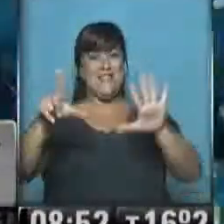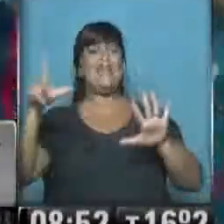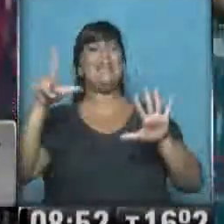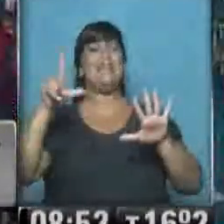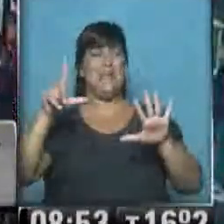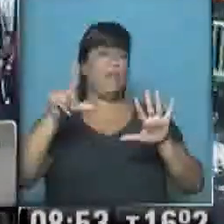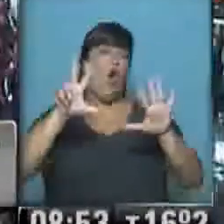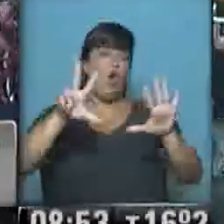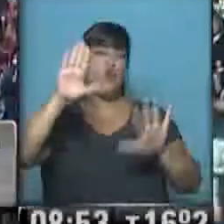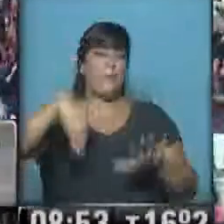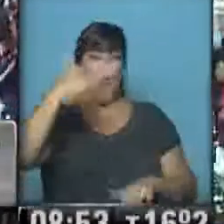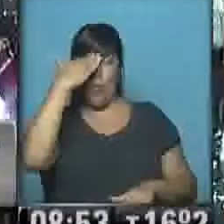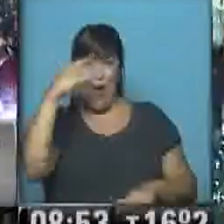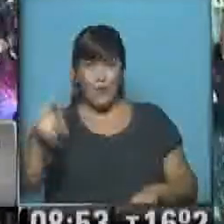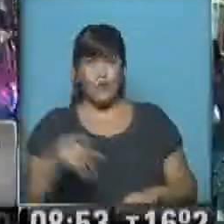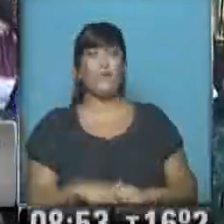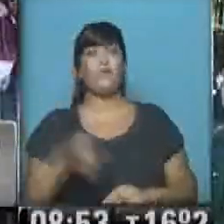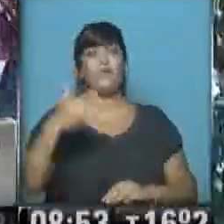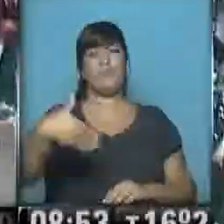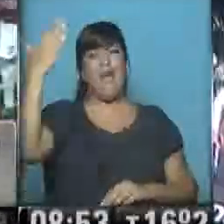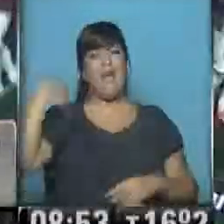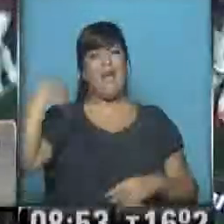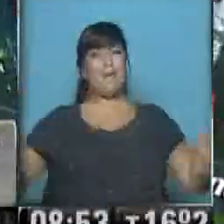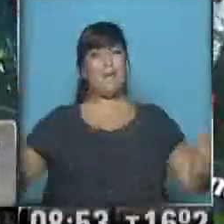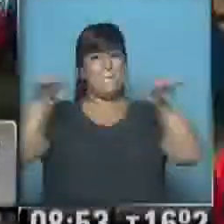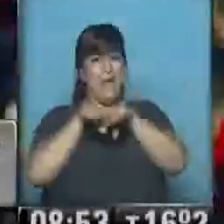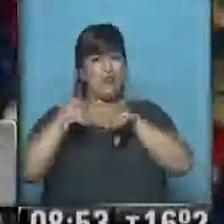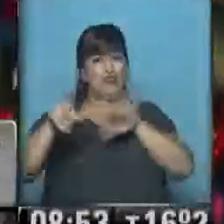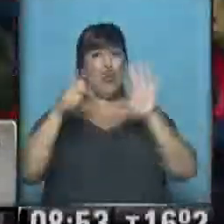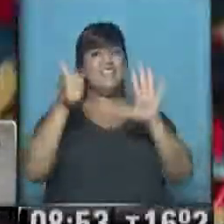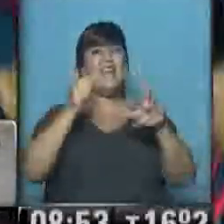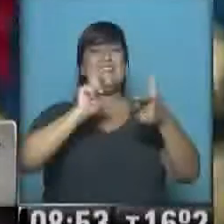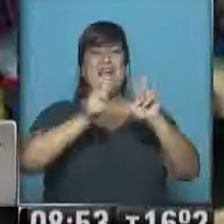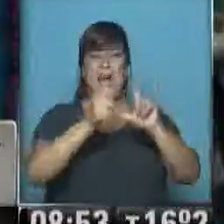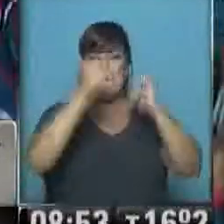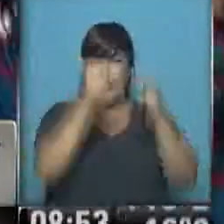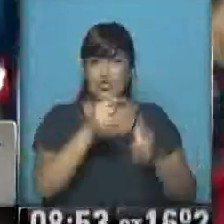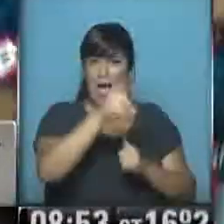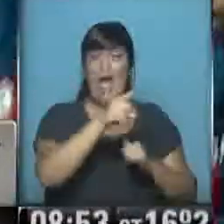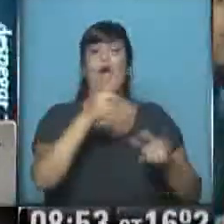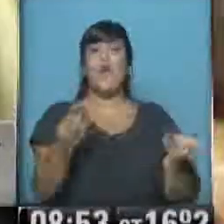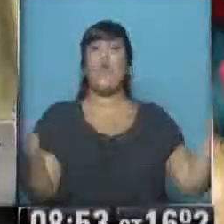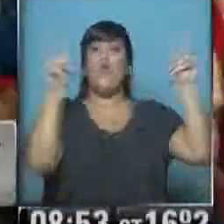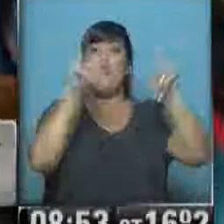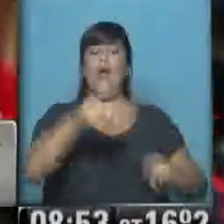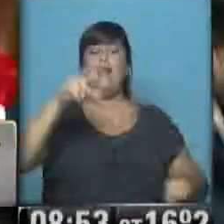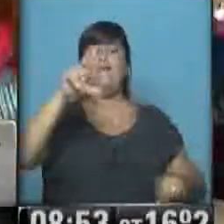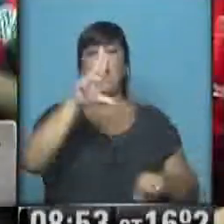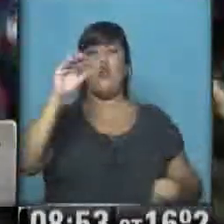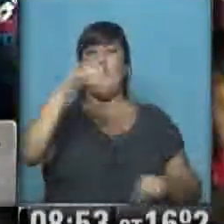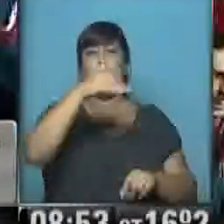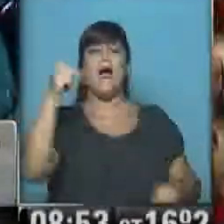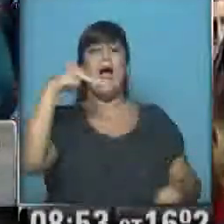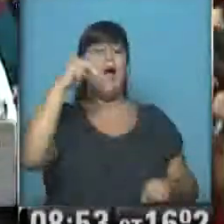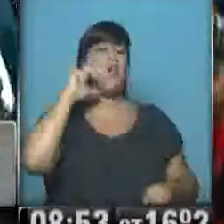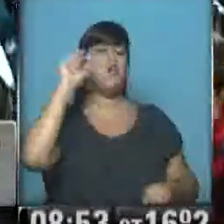19:45. Para defender el título, el patón Edgardo Bauza ensayará 6 modificaciones, donde se destaca la vuelta del Pipi Romagnoli luego de